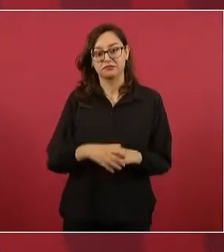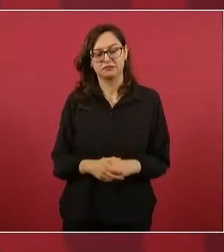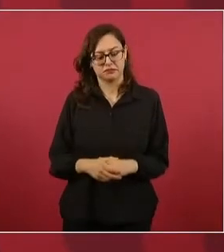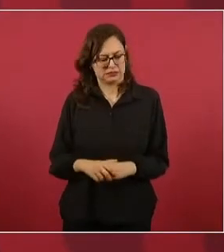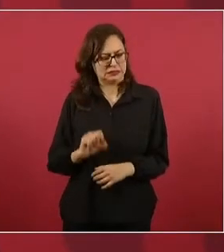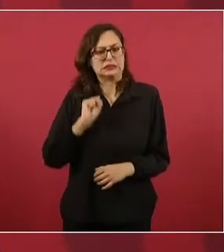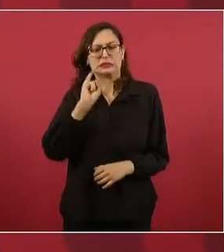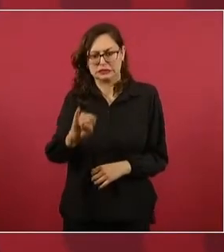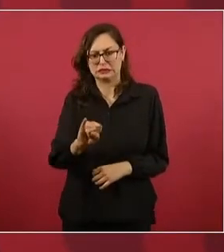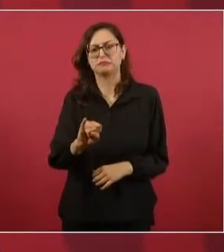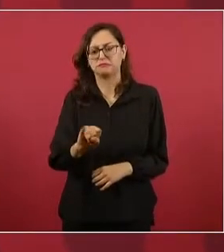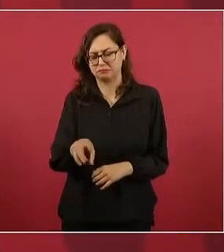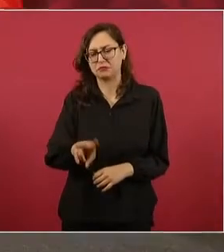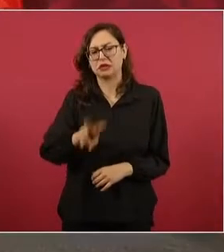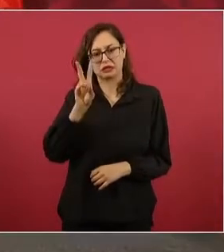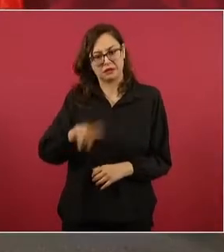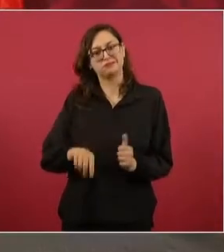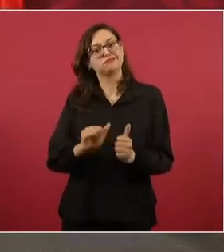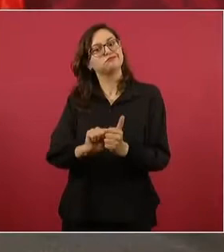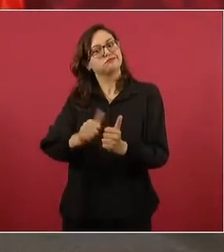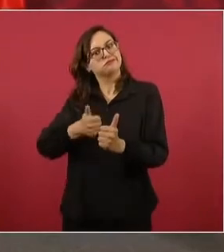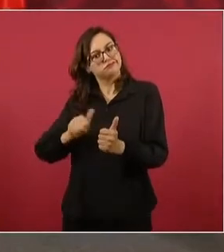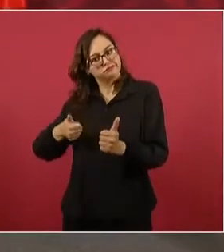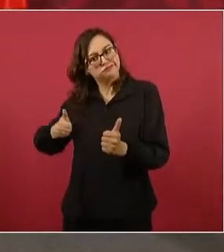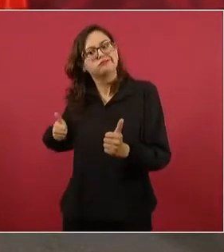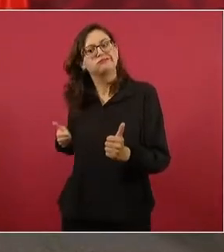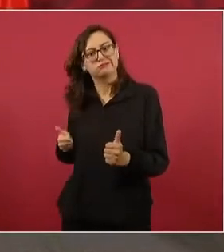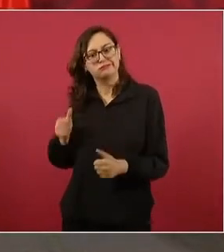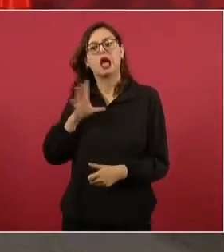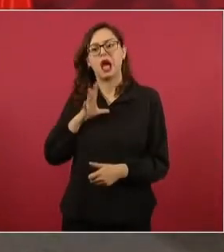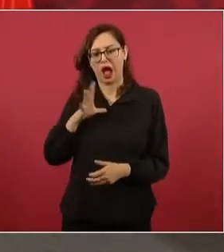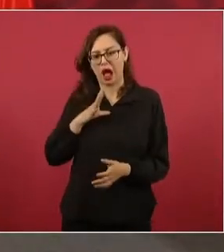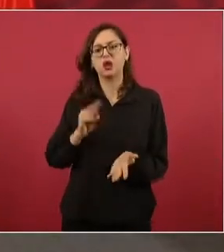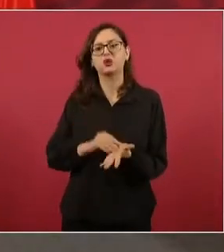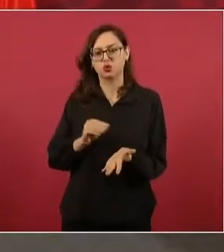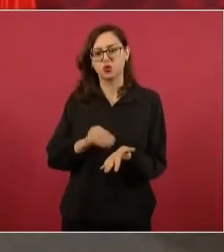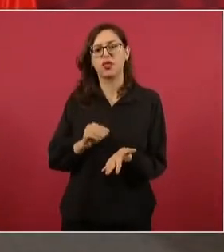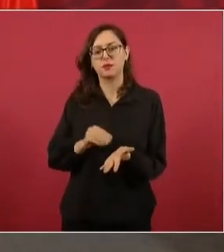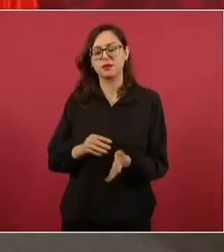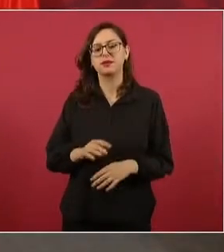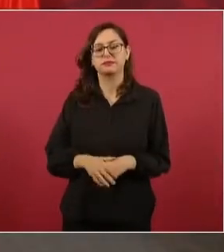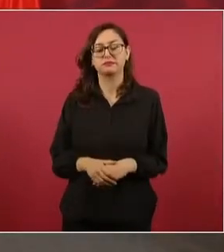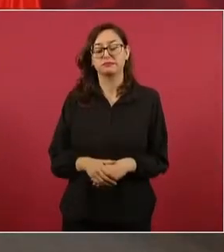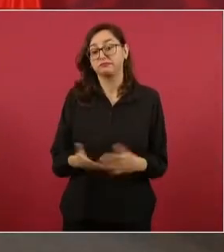rezagos y es atractivo